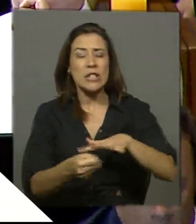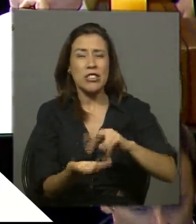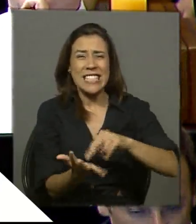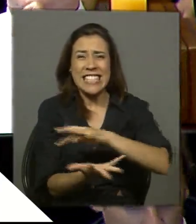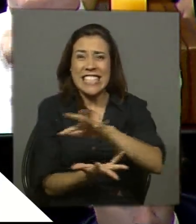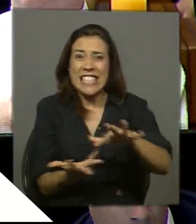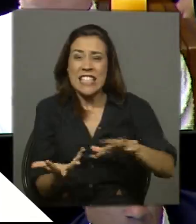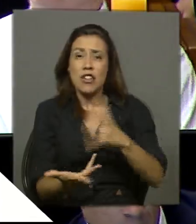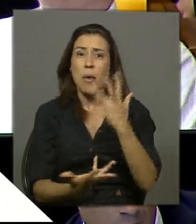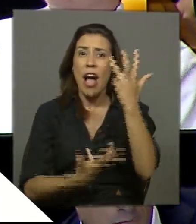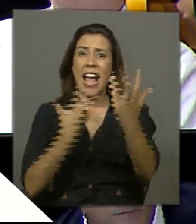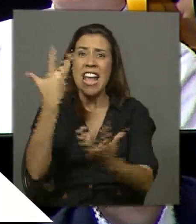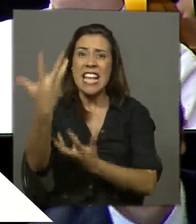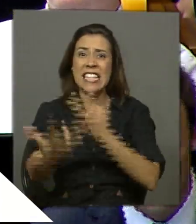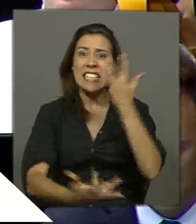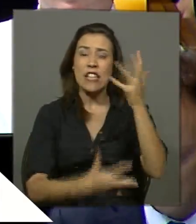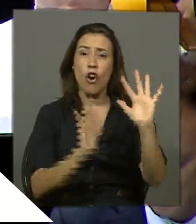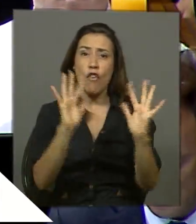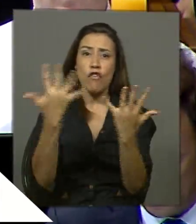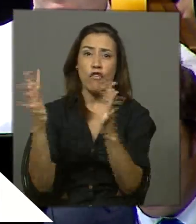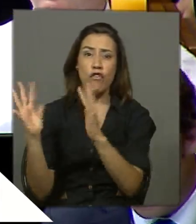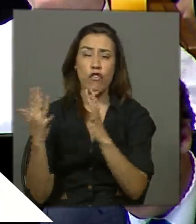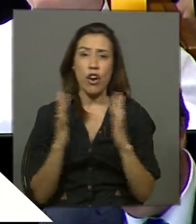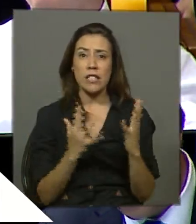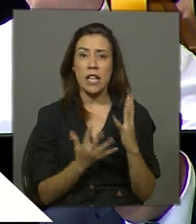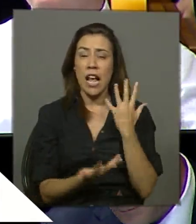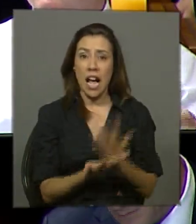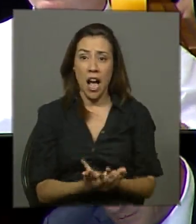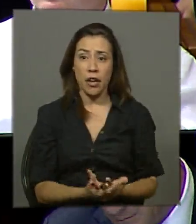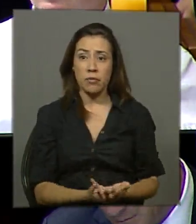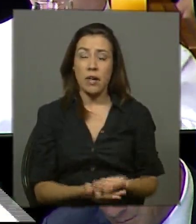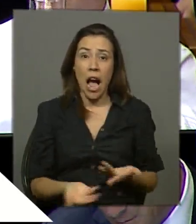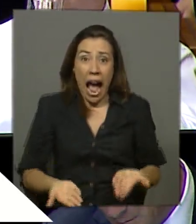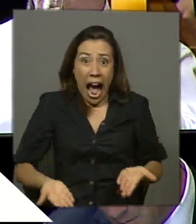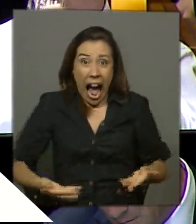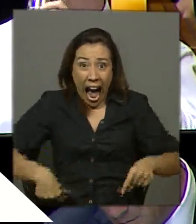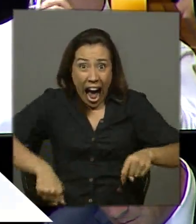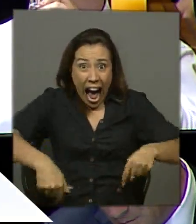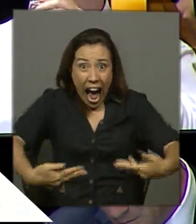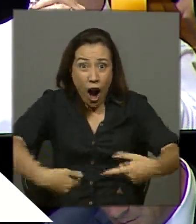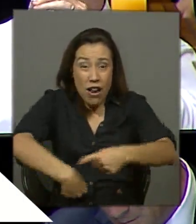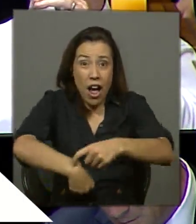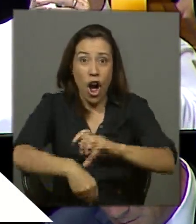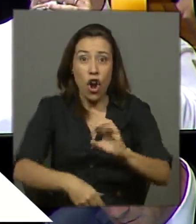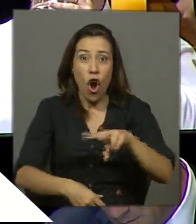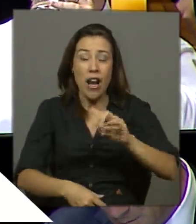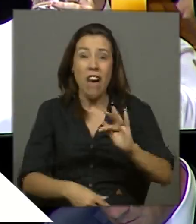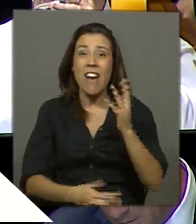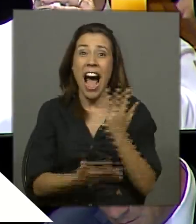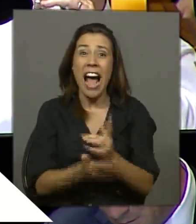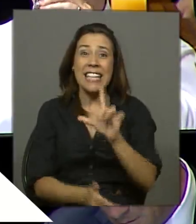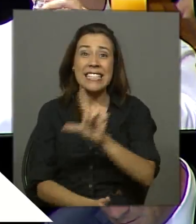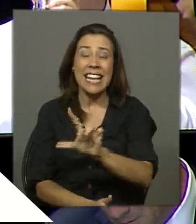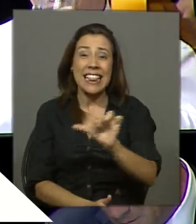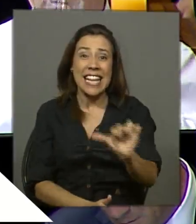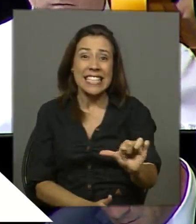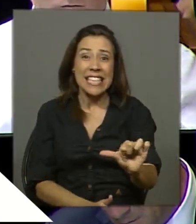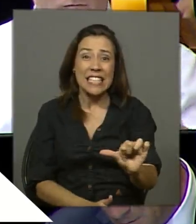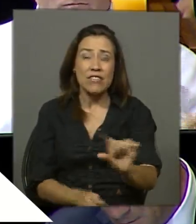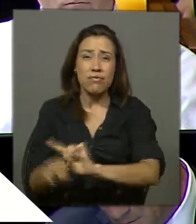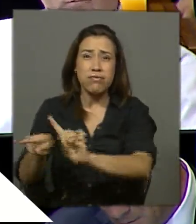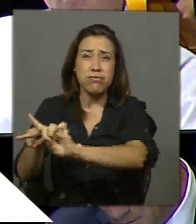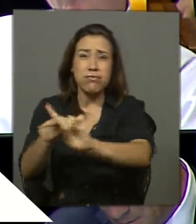crisis por los incendios forestales que se han producido ministro a esta hora conaf controla 76